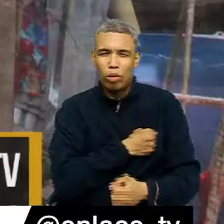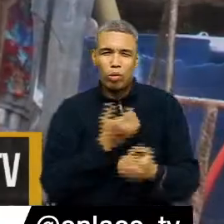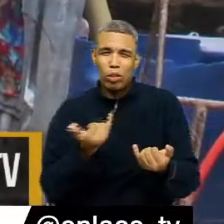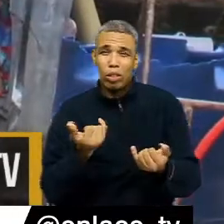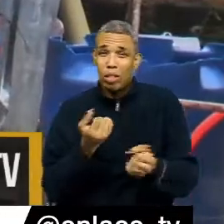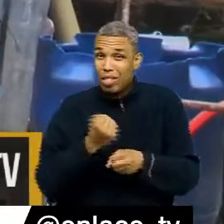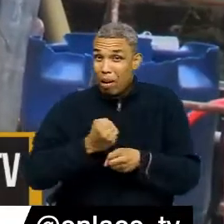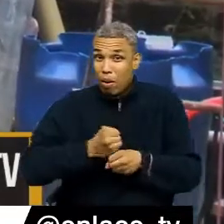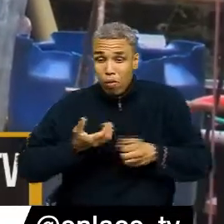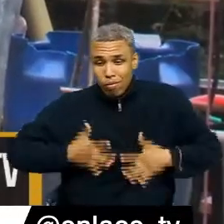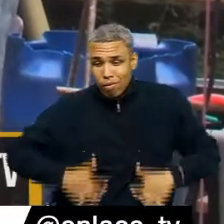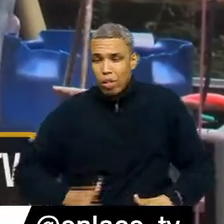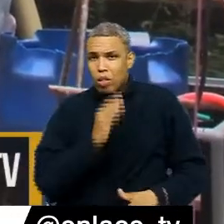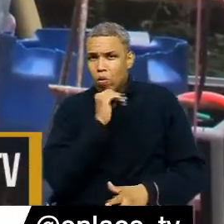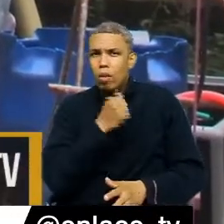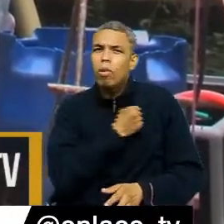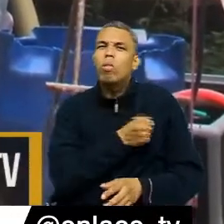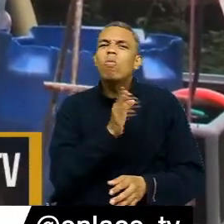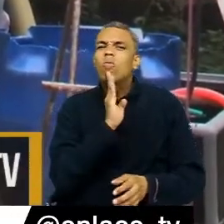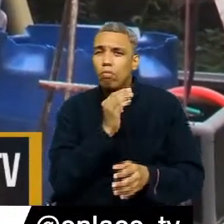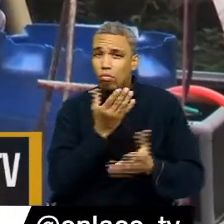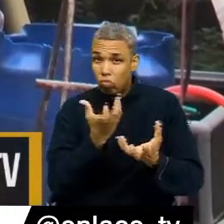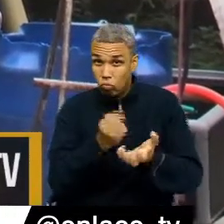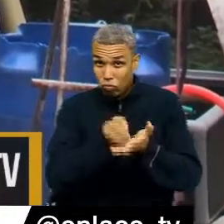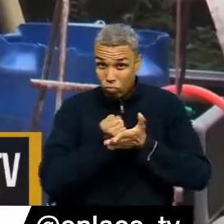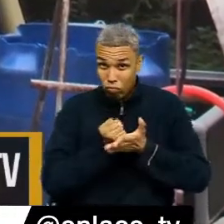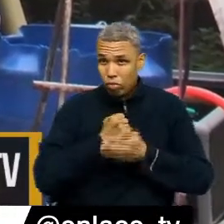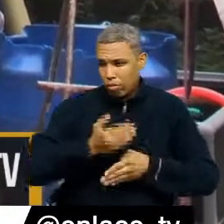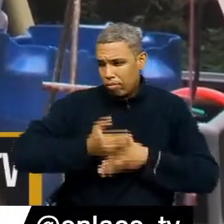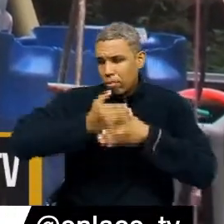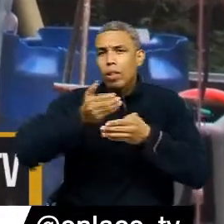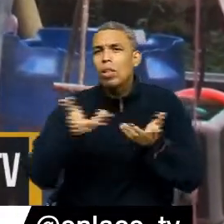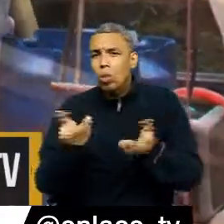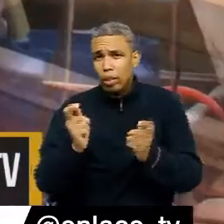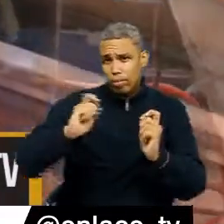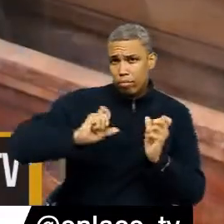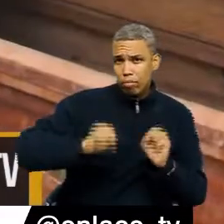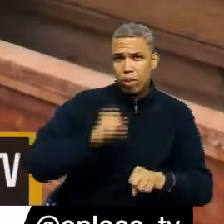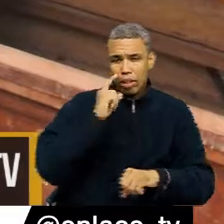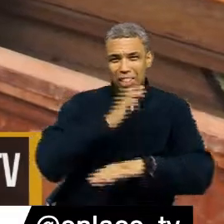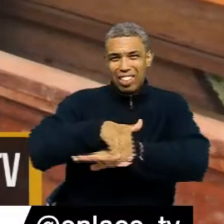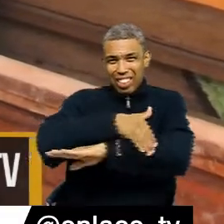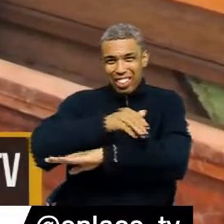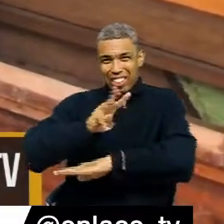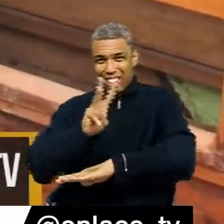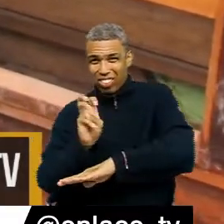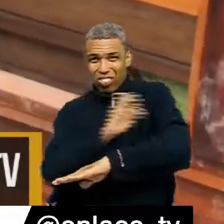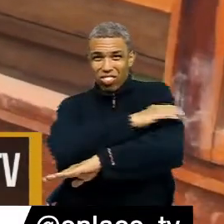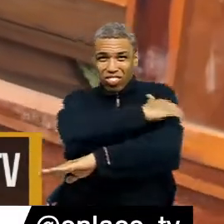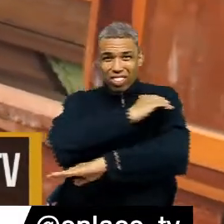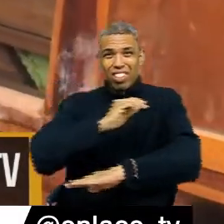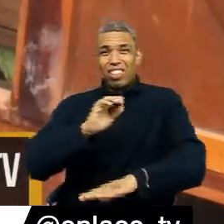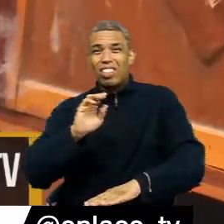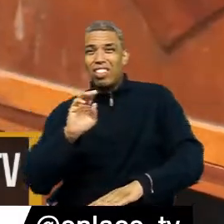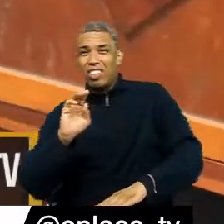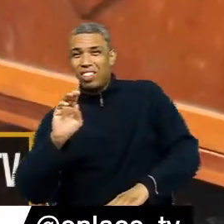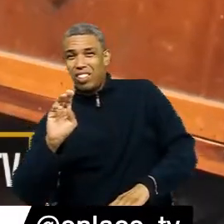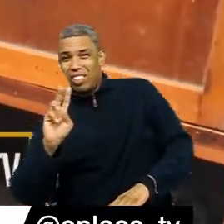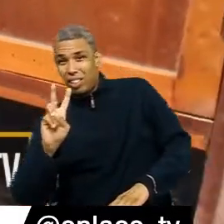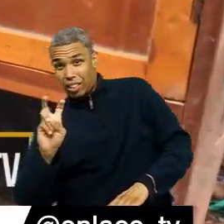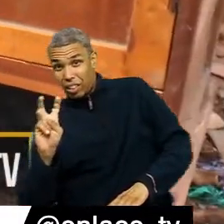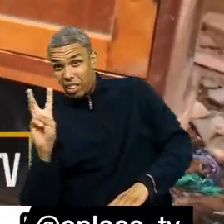construir su techo, haciendo llegar las ayudas directamente en la carrera 38, número 7943 del barrio Caminos de San